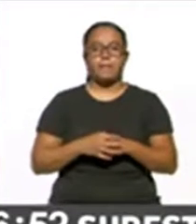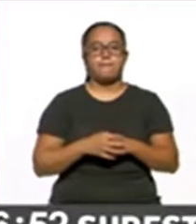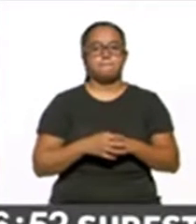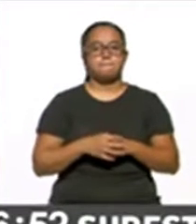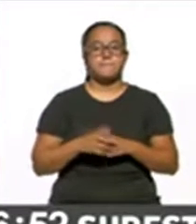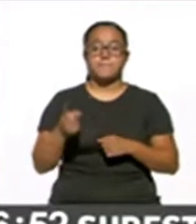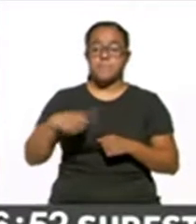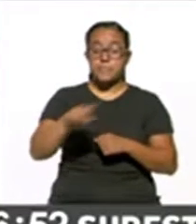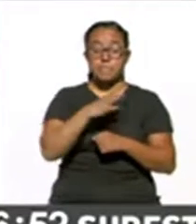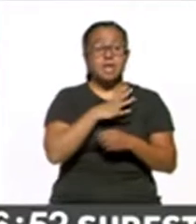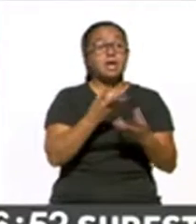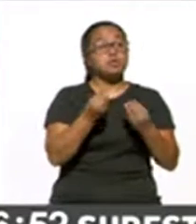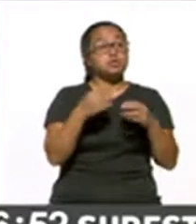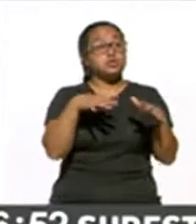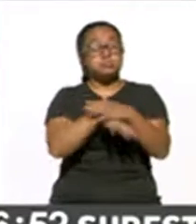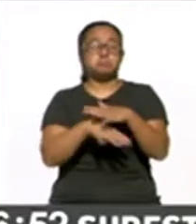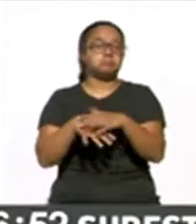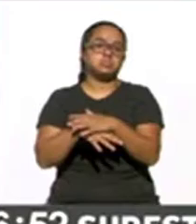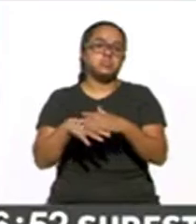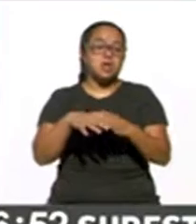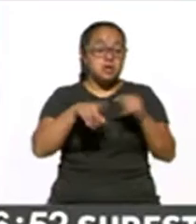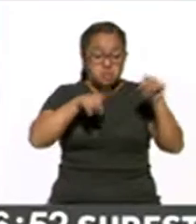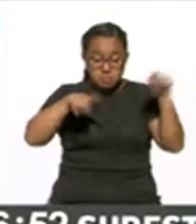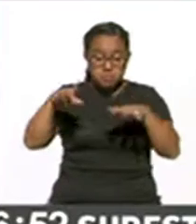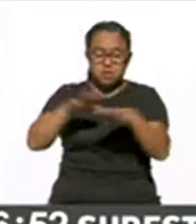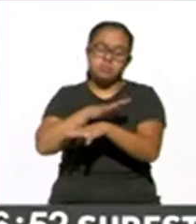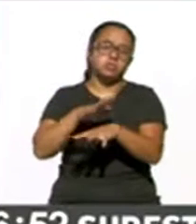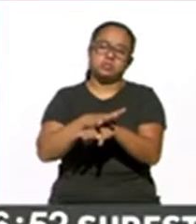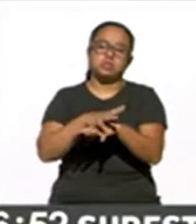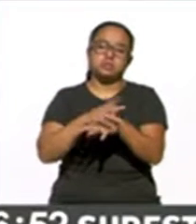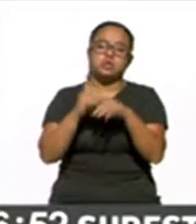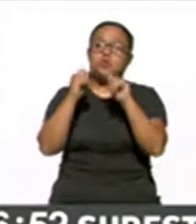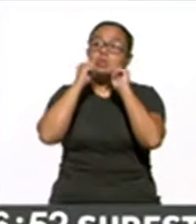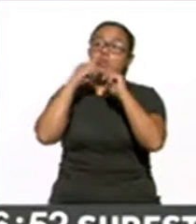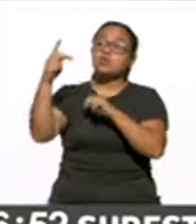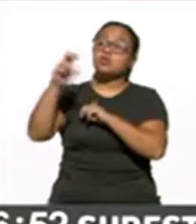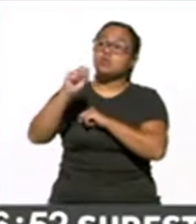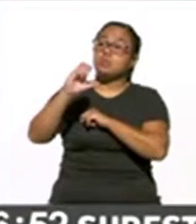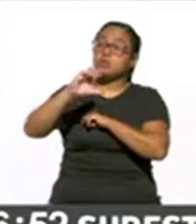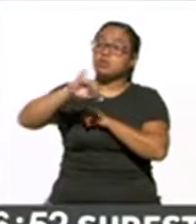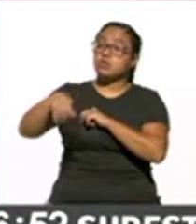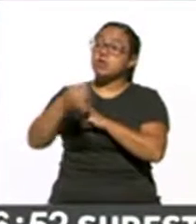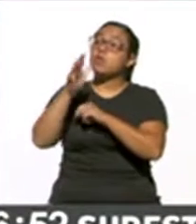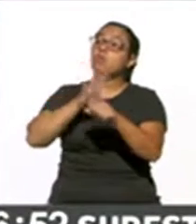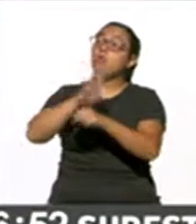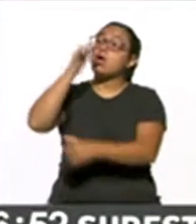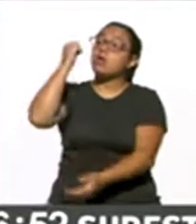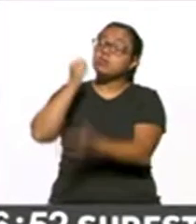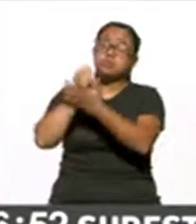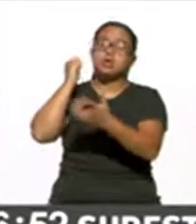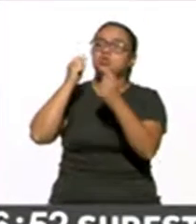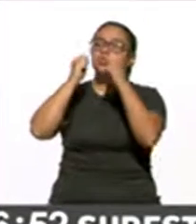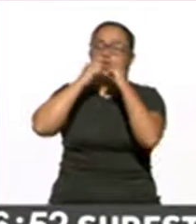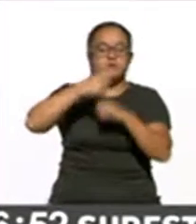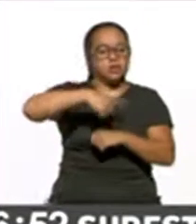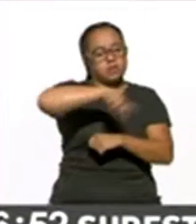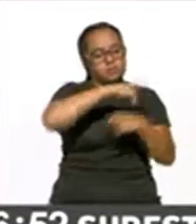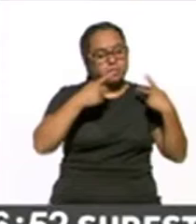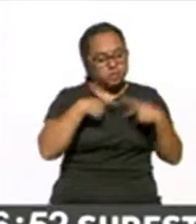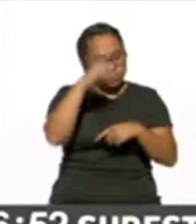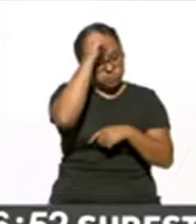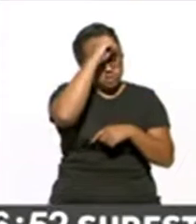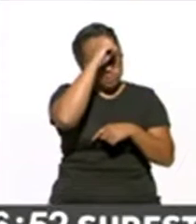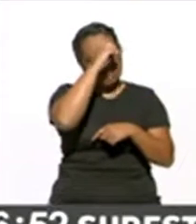hay mucha variación y no esperaremos variación, no obstante lo que diga la Corte. Este tipo de actitudes a